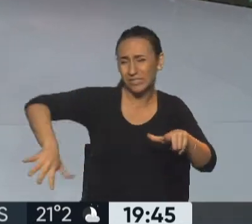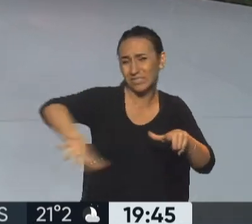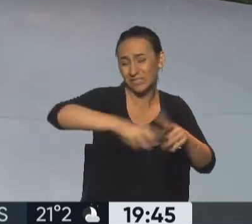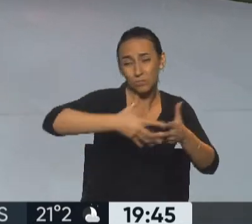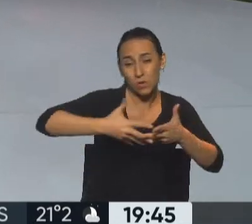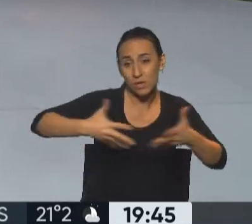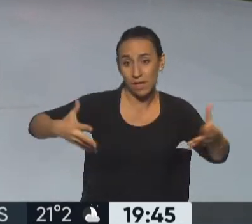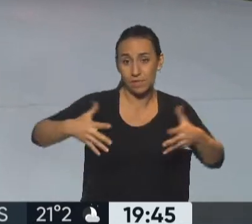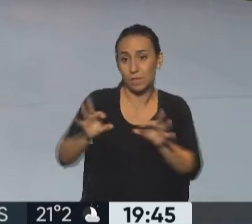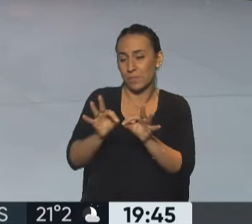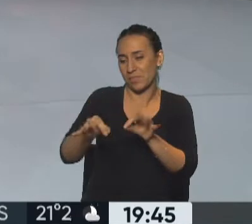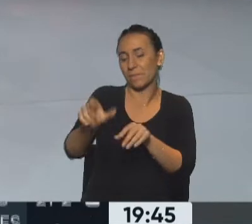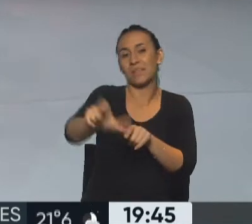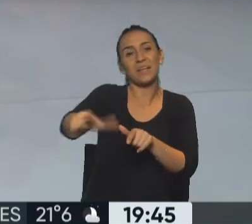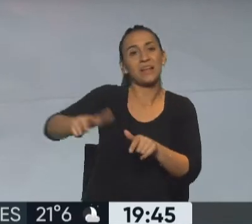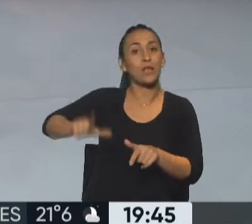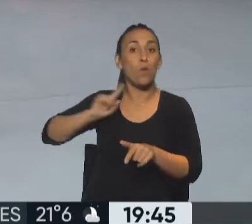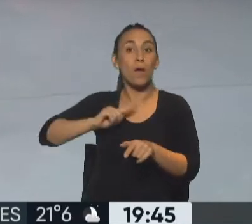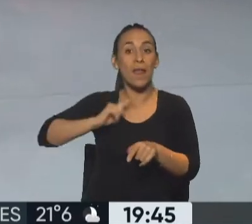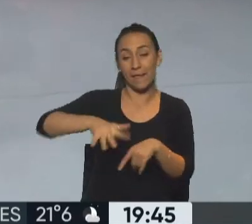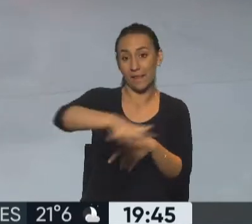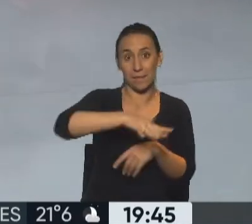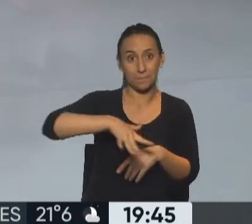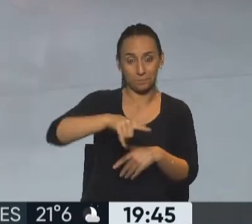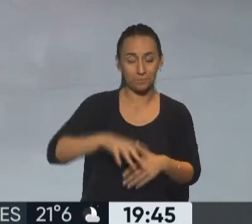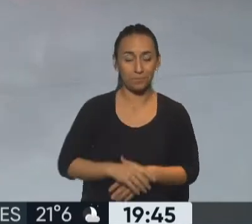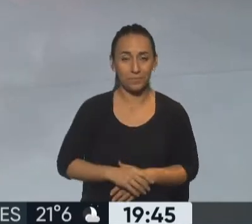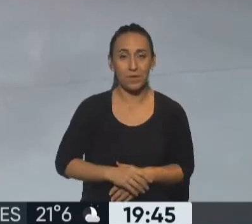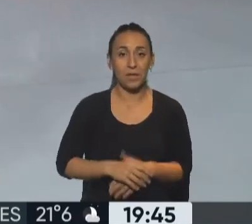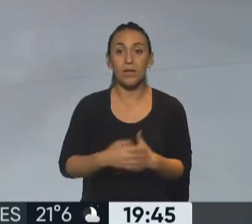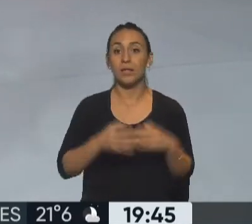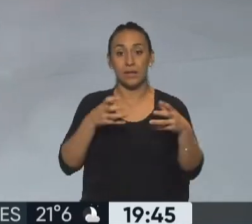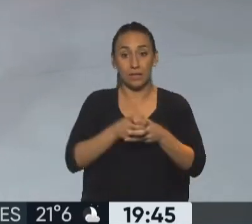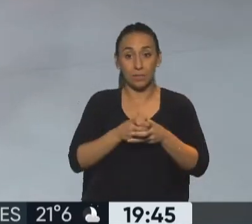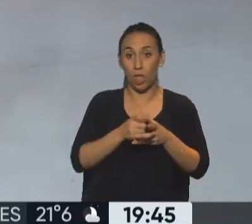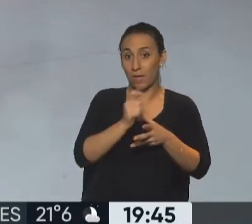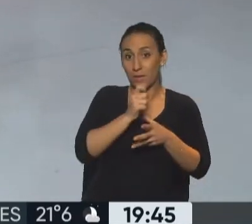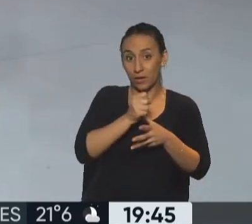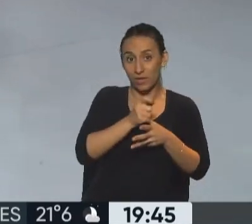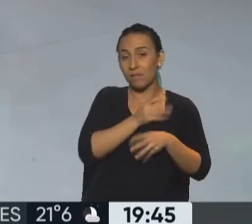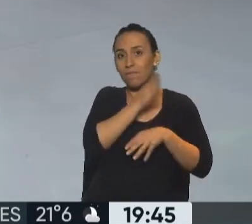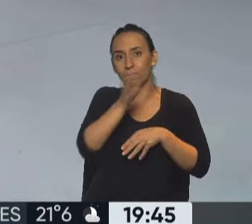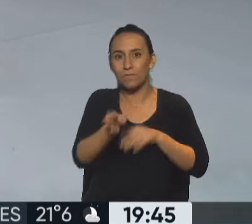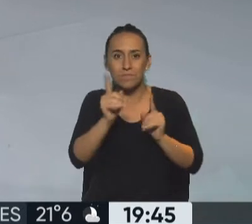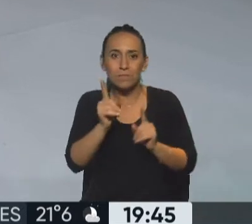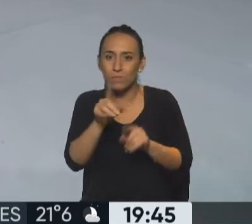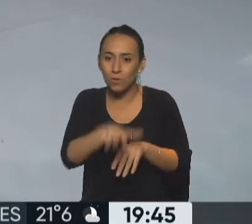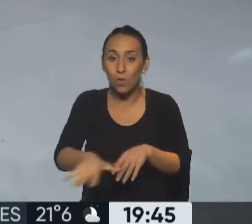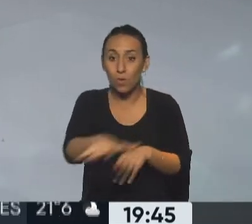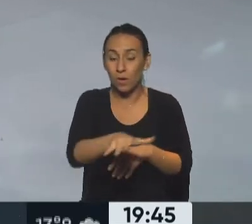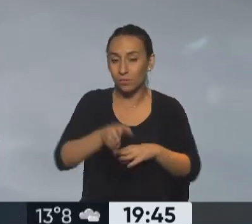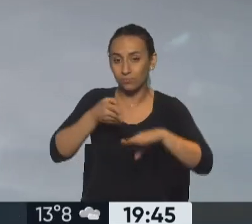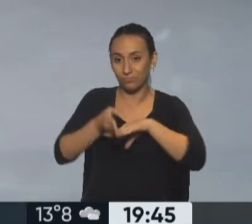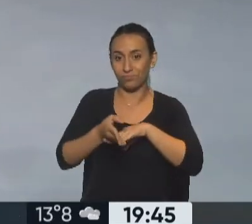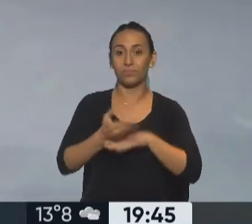del delta del río Paraná. A propósito de esto, un equipo de Televisión Pública Noticias estuvo y está en los lugares afectados. Este es el informe